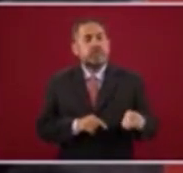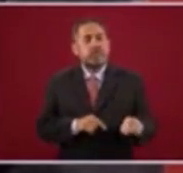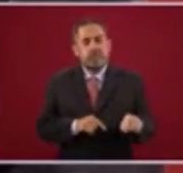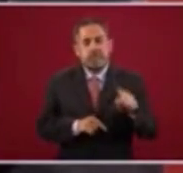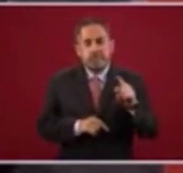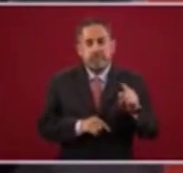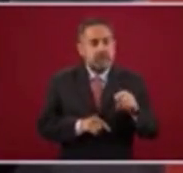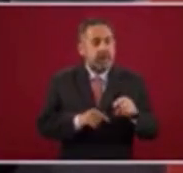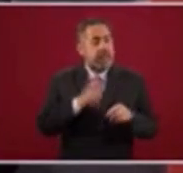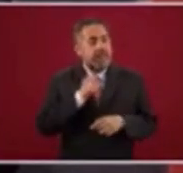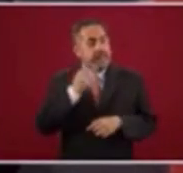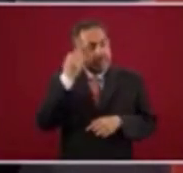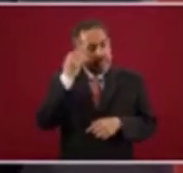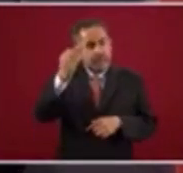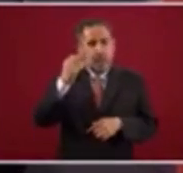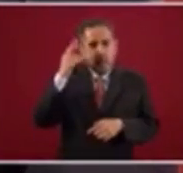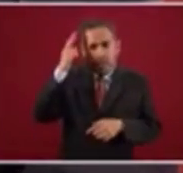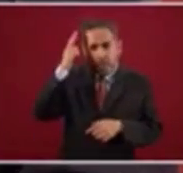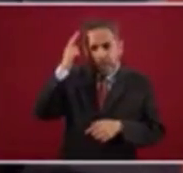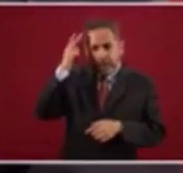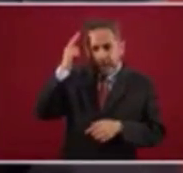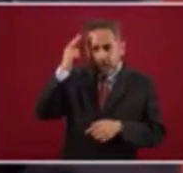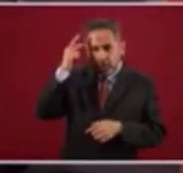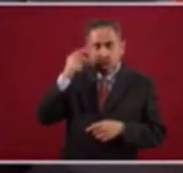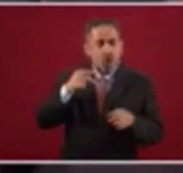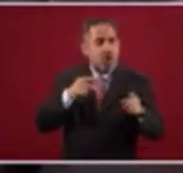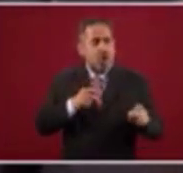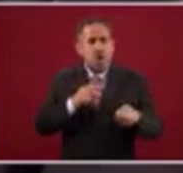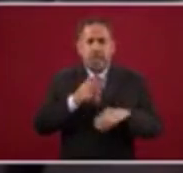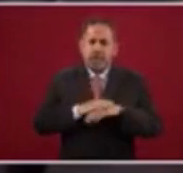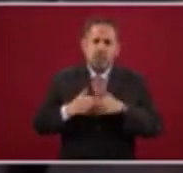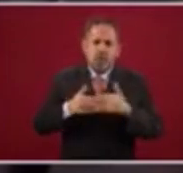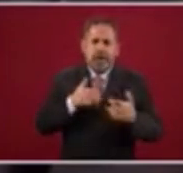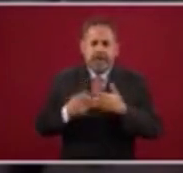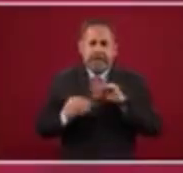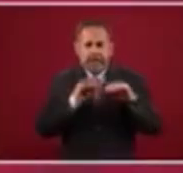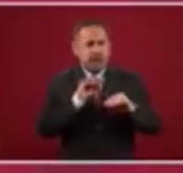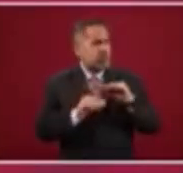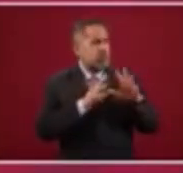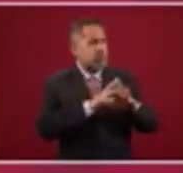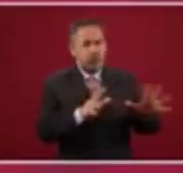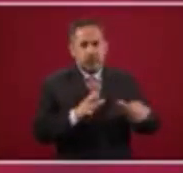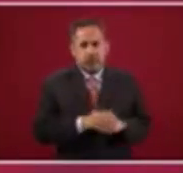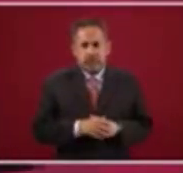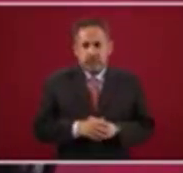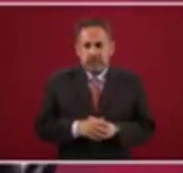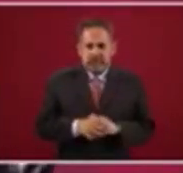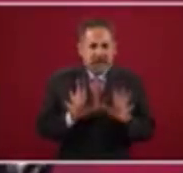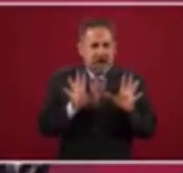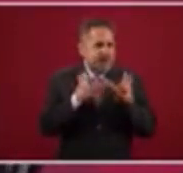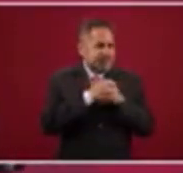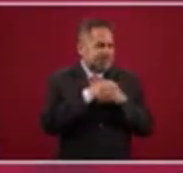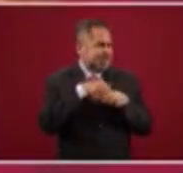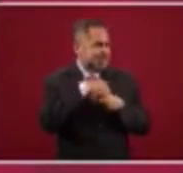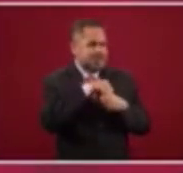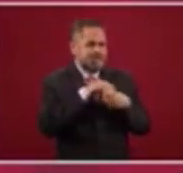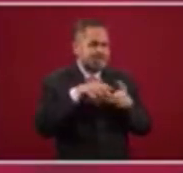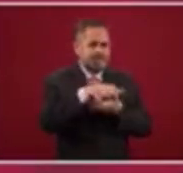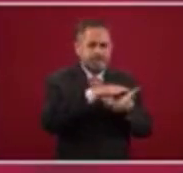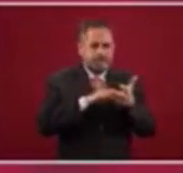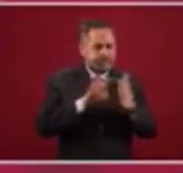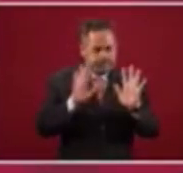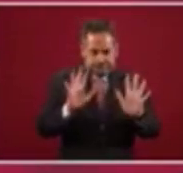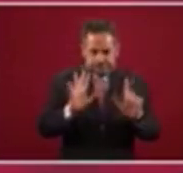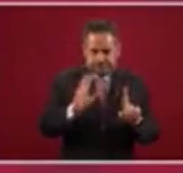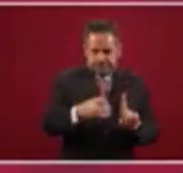del porfiriato, o modernas. Entonces está muy abigarrado todo, y vamos a